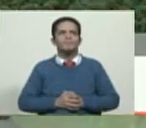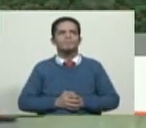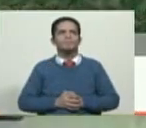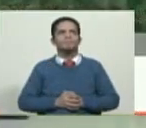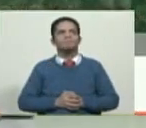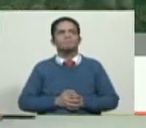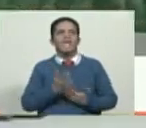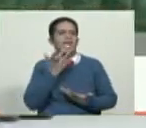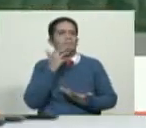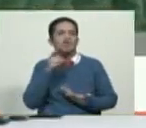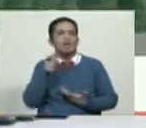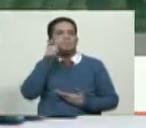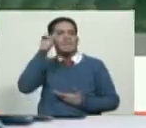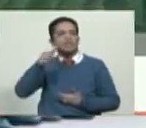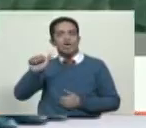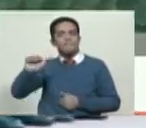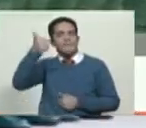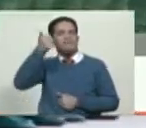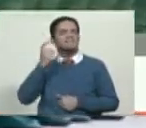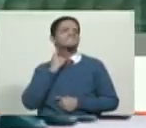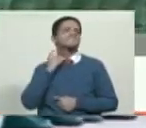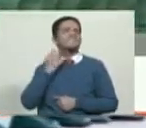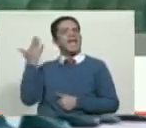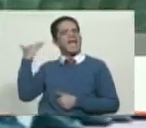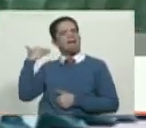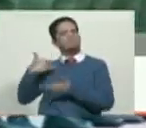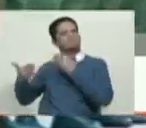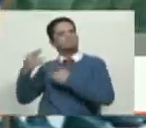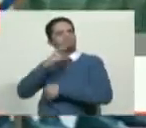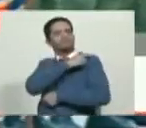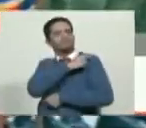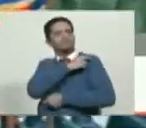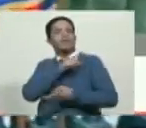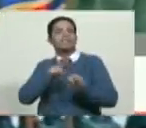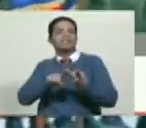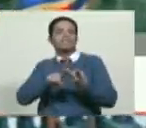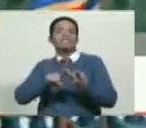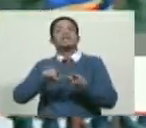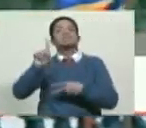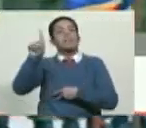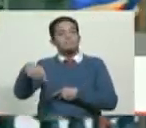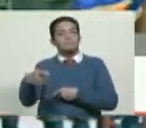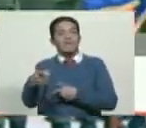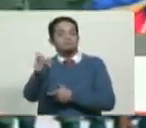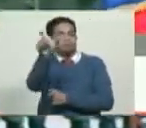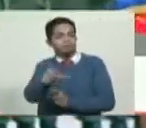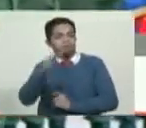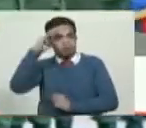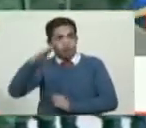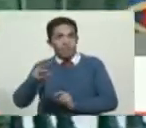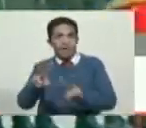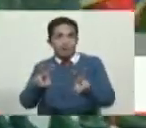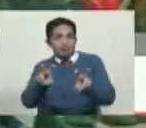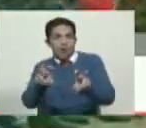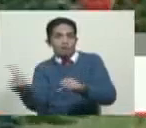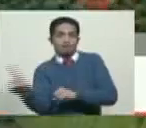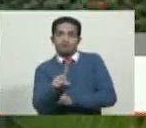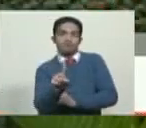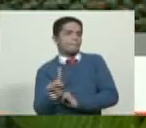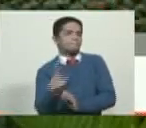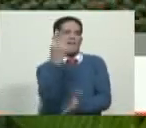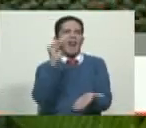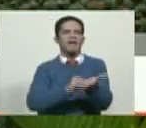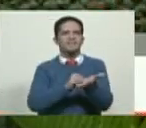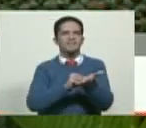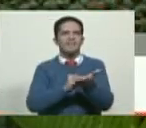mayor rango y antigüedad hasta el soldado más nuevo, nuevito. Todo articulado en un